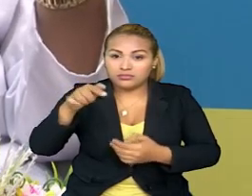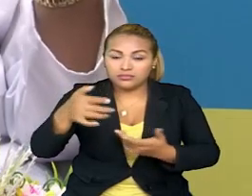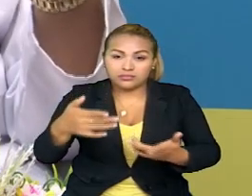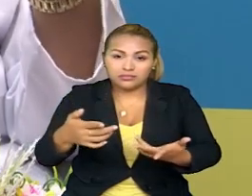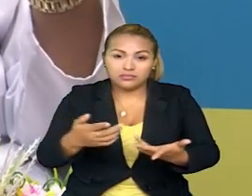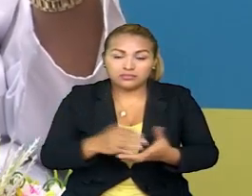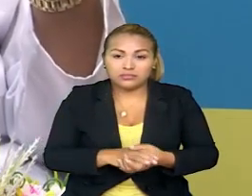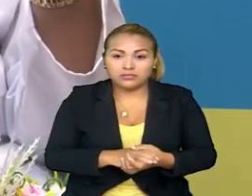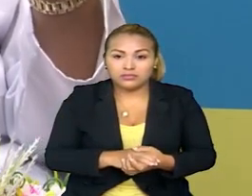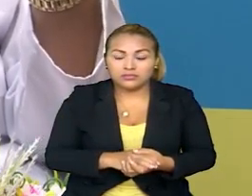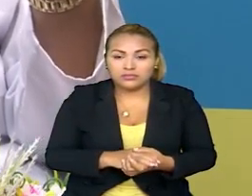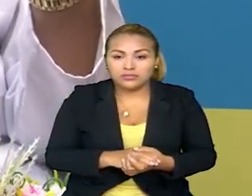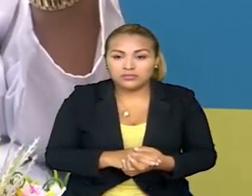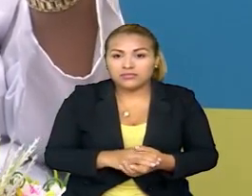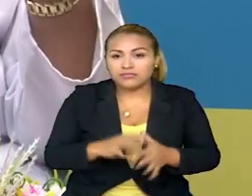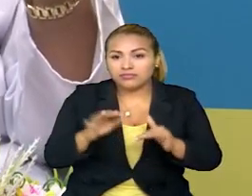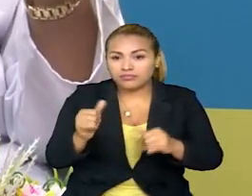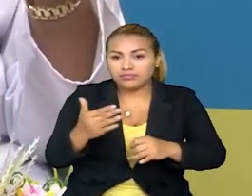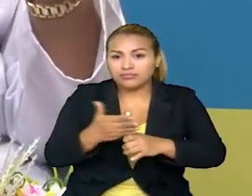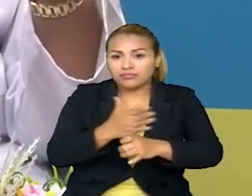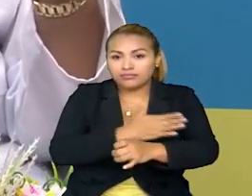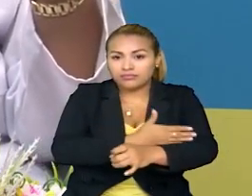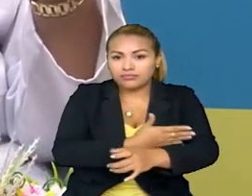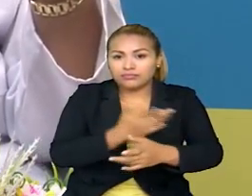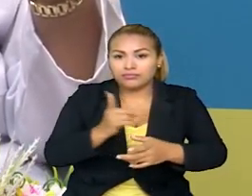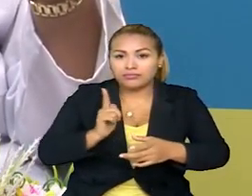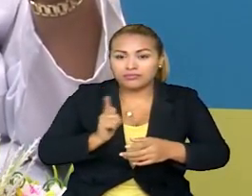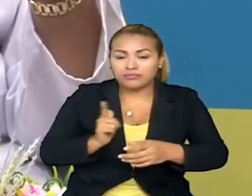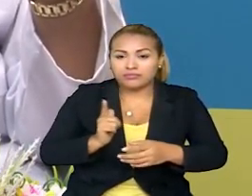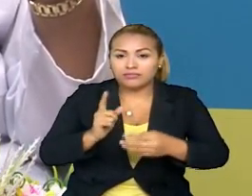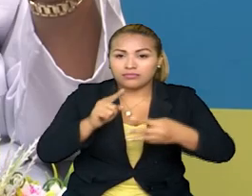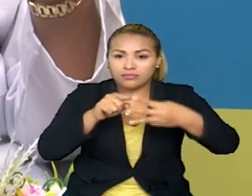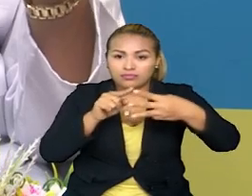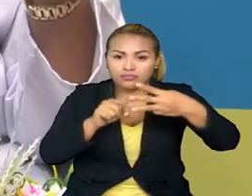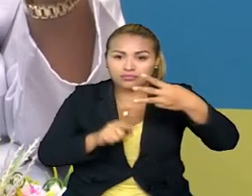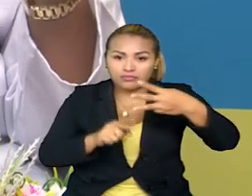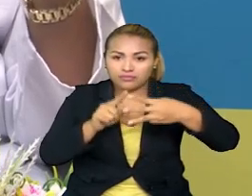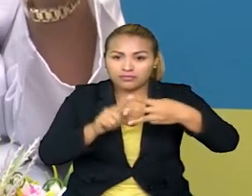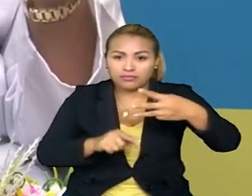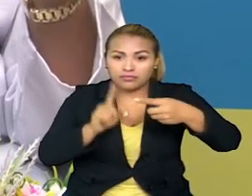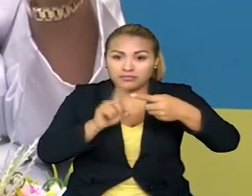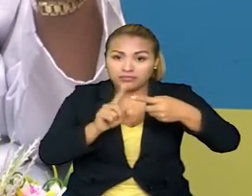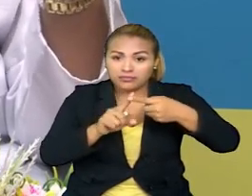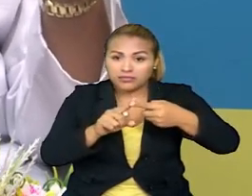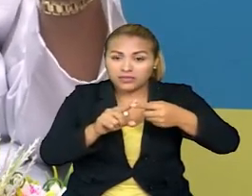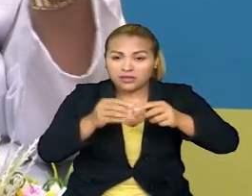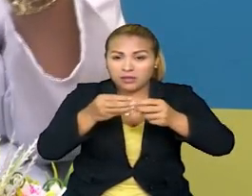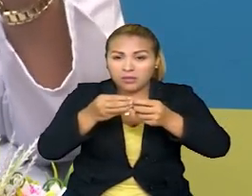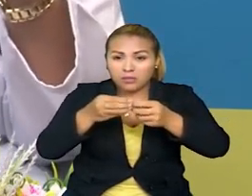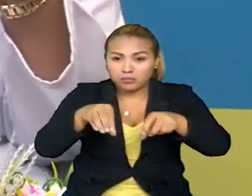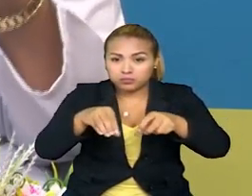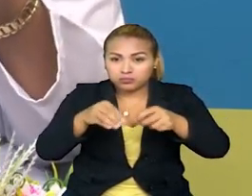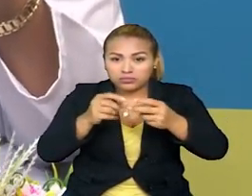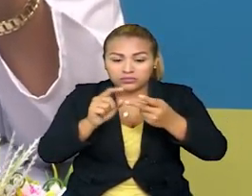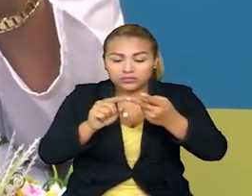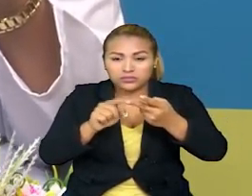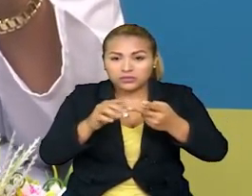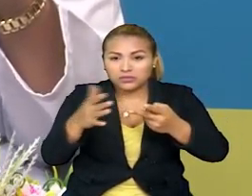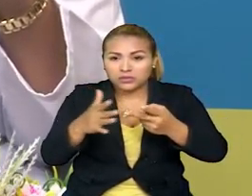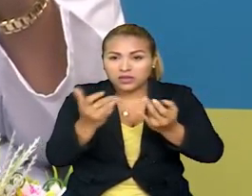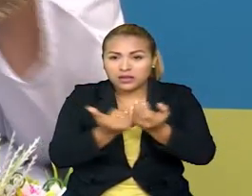donde que es el vector que tenemos en nicaragua tienen 33 estadillos tenemos el de huevo el de larva el de pupa y el de